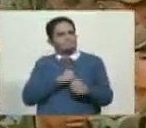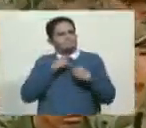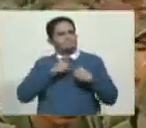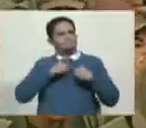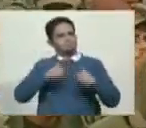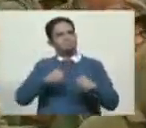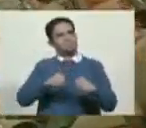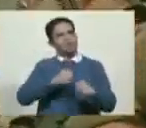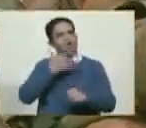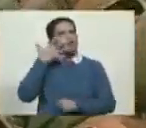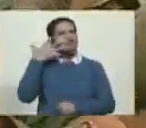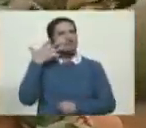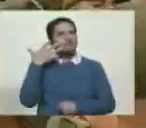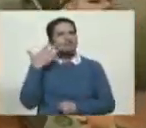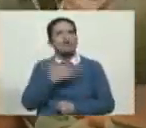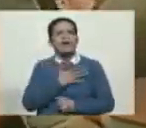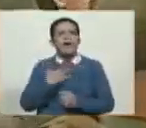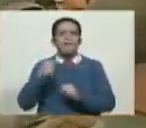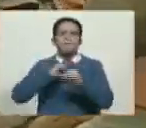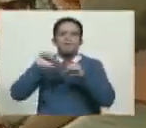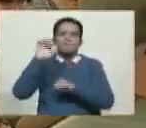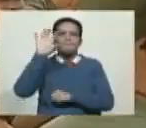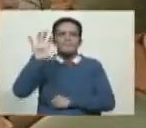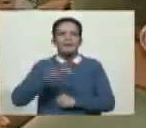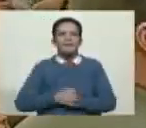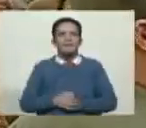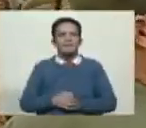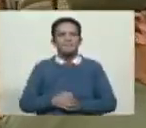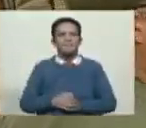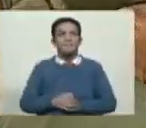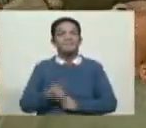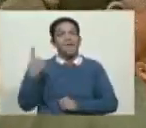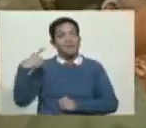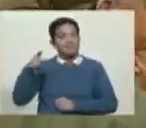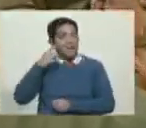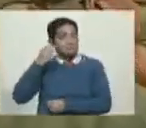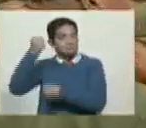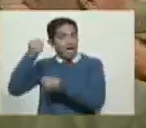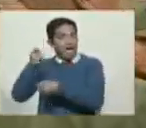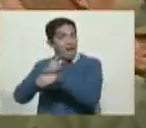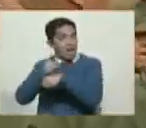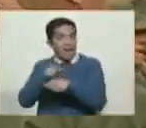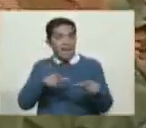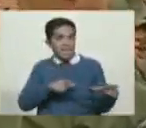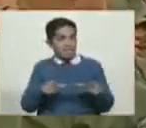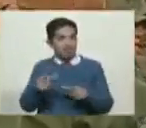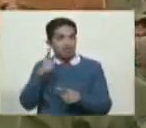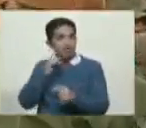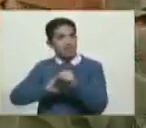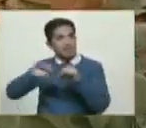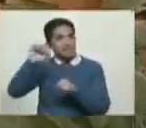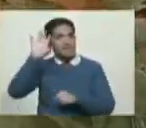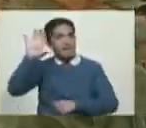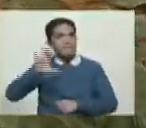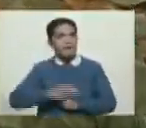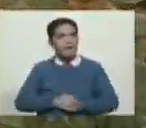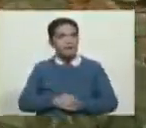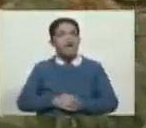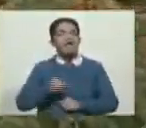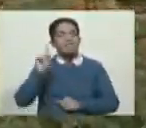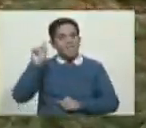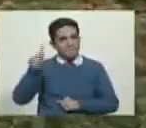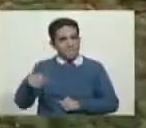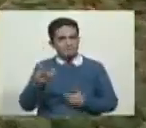energía, queremos defender la patria. Están las armas listas para defender la patria, y está también el